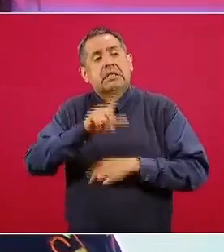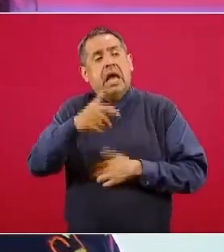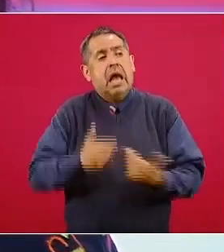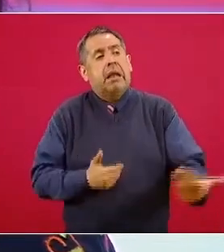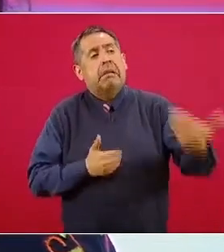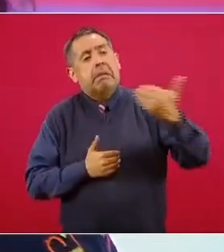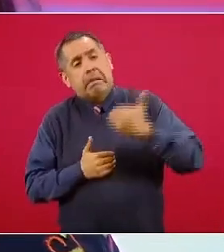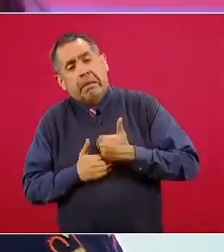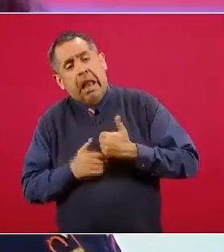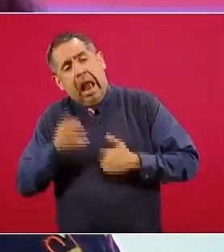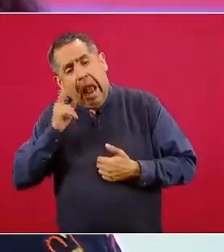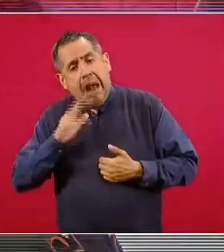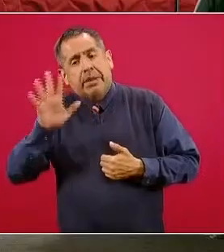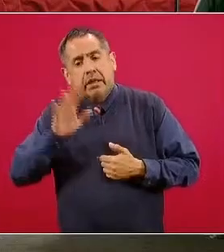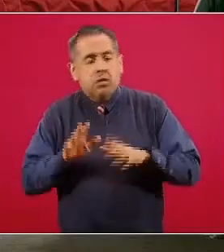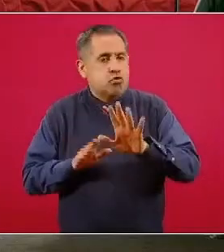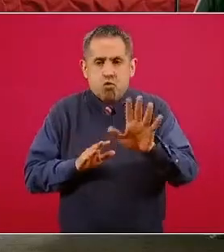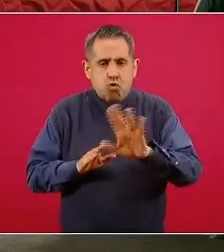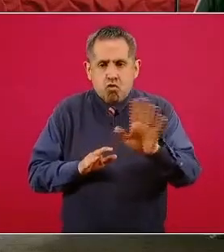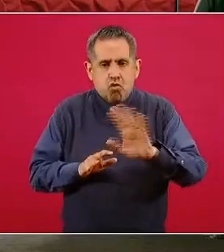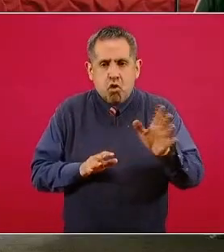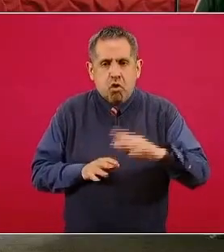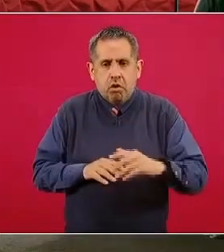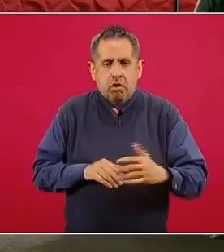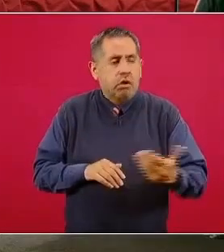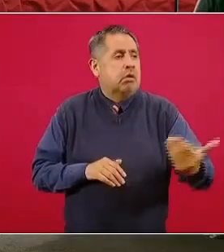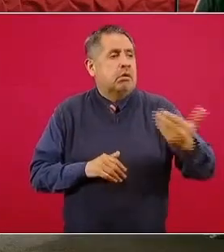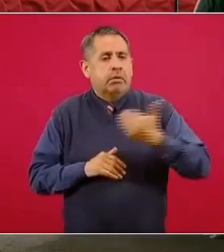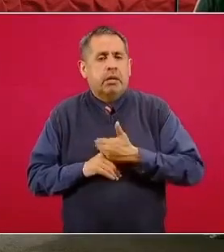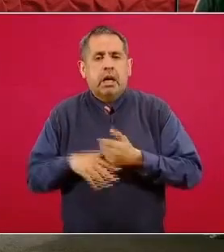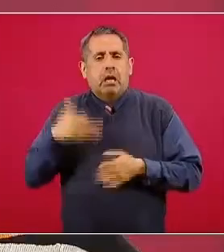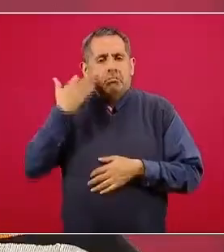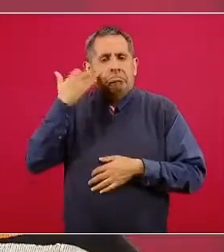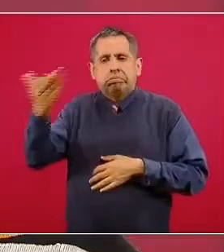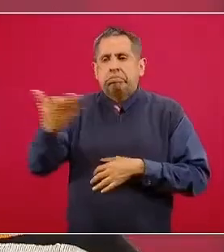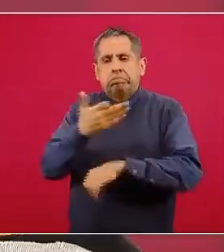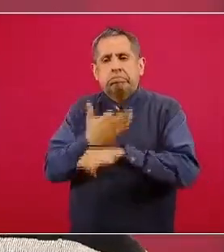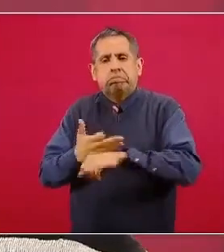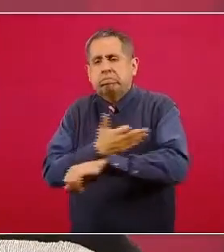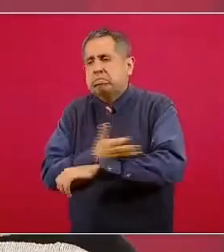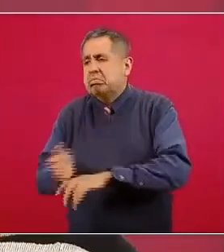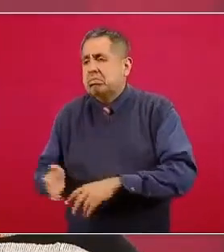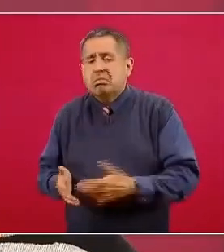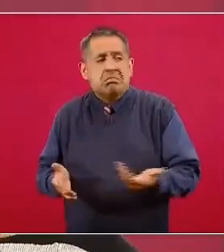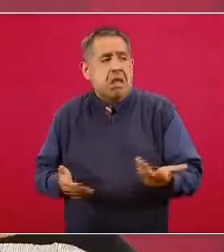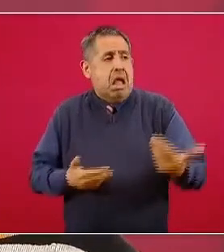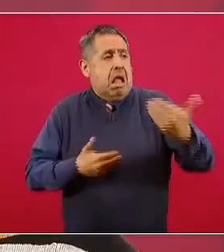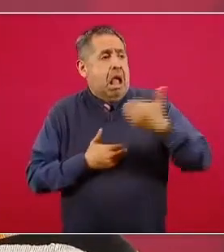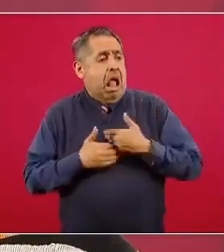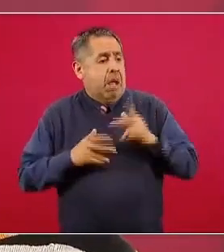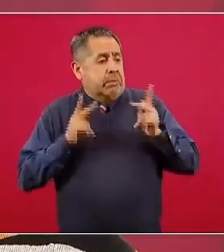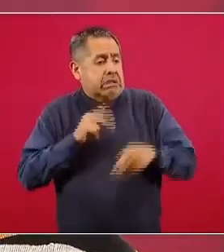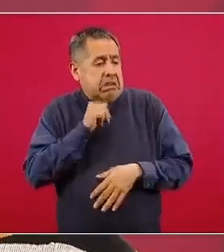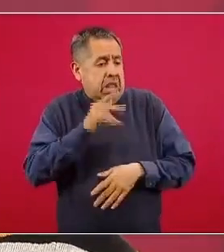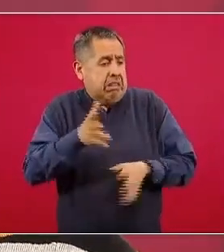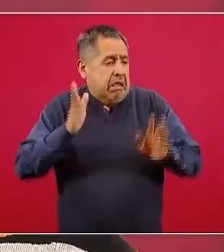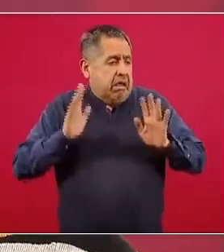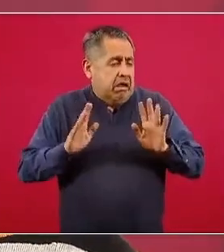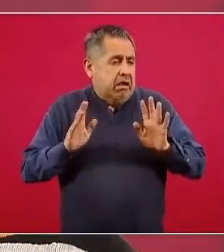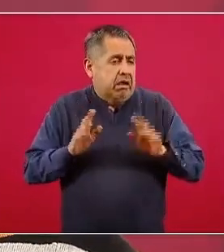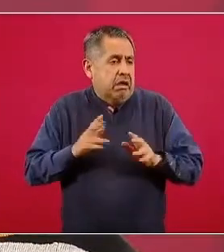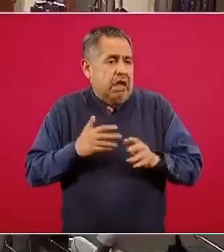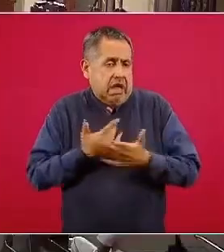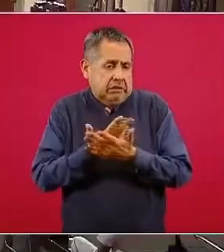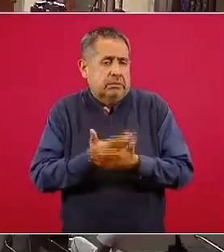casas. Es muy común que cuando llegan los vacunadores ya en las etapas finales le dicen, pues es que no me habían venido a vacunar,